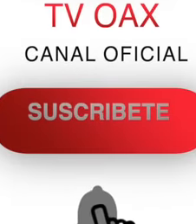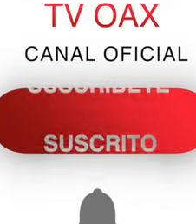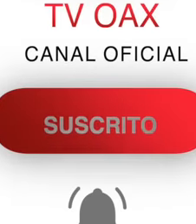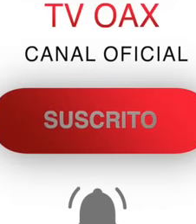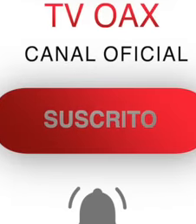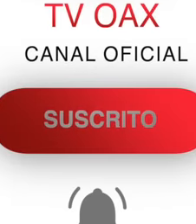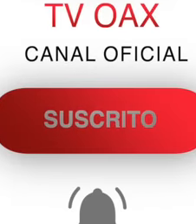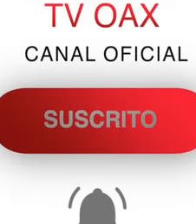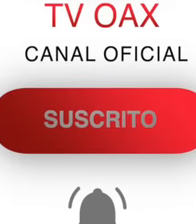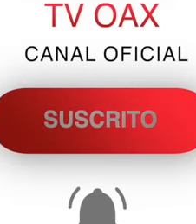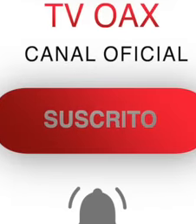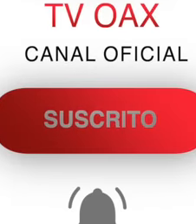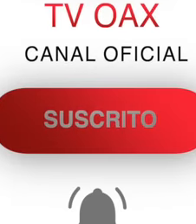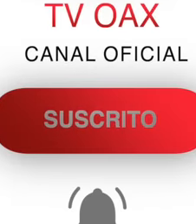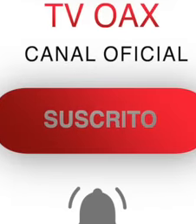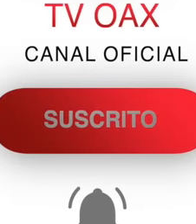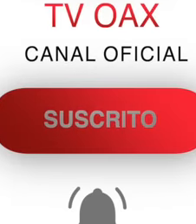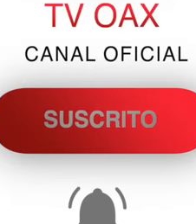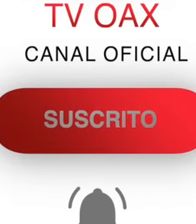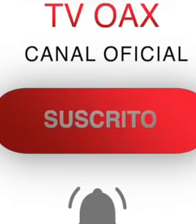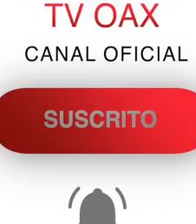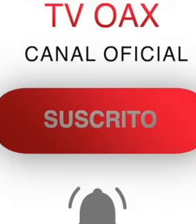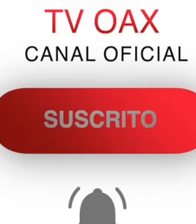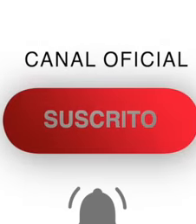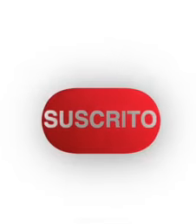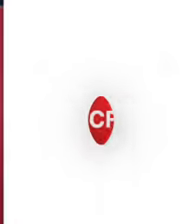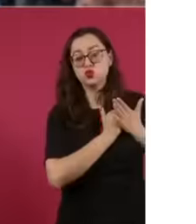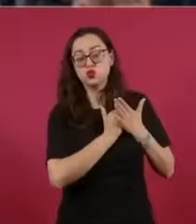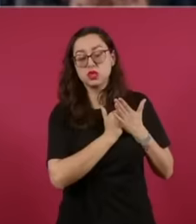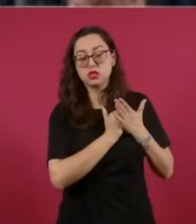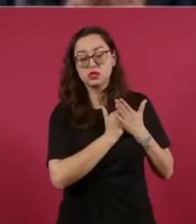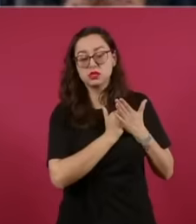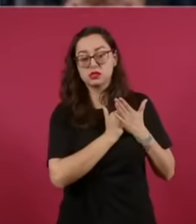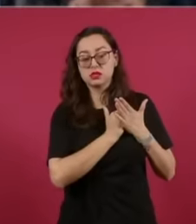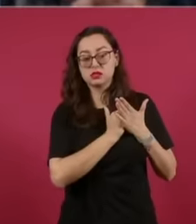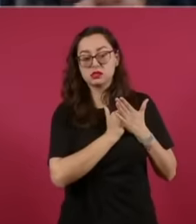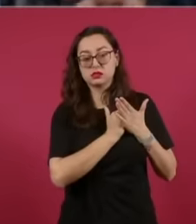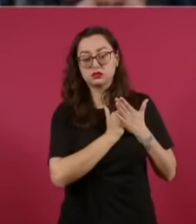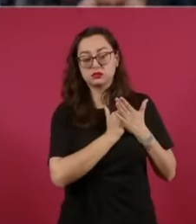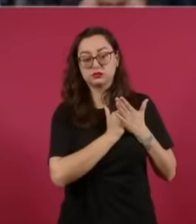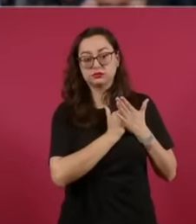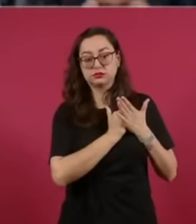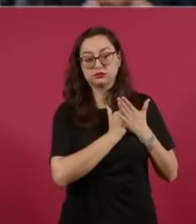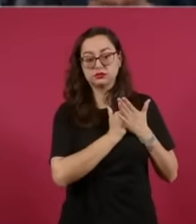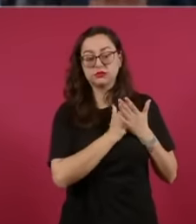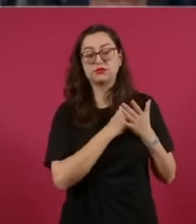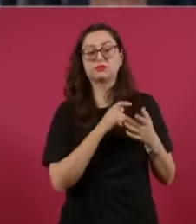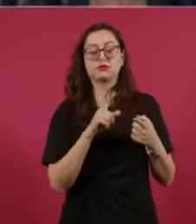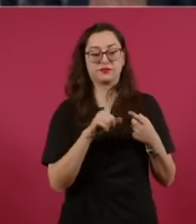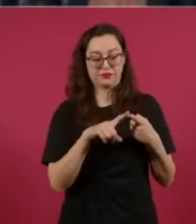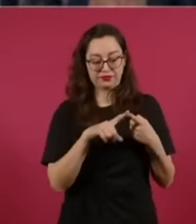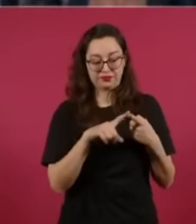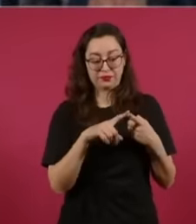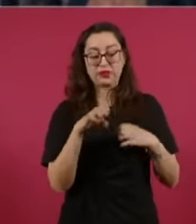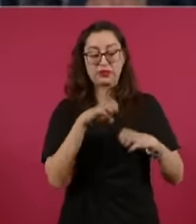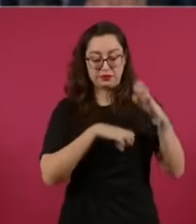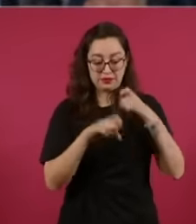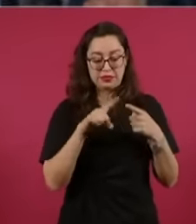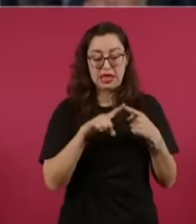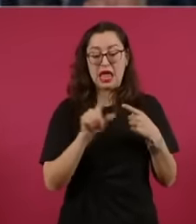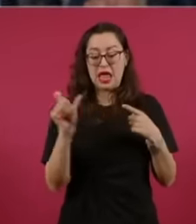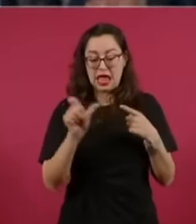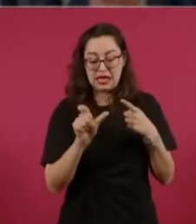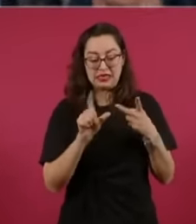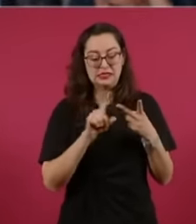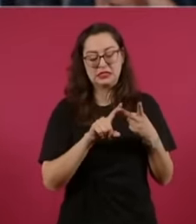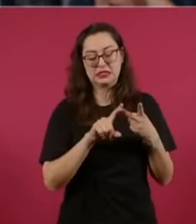autoridad de Estados Unidos solicita que a las compañías, tengo entendido que a X, a Twitter anteriormente,